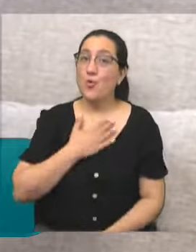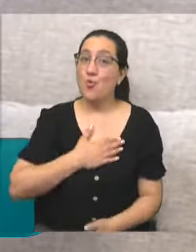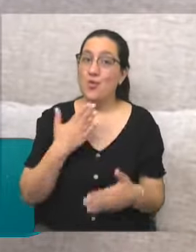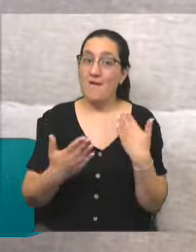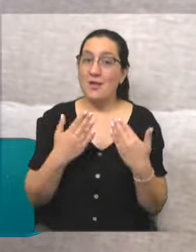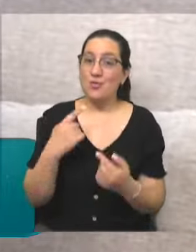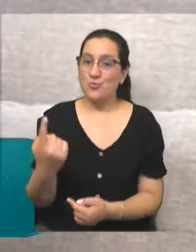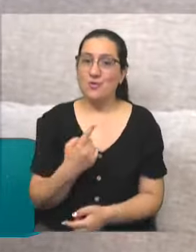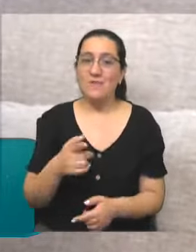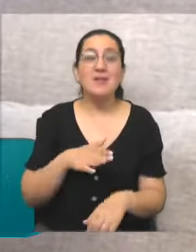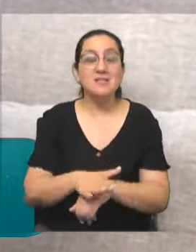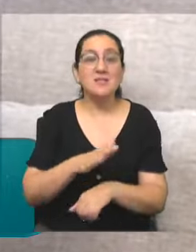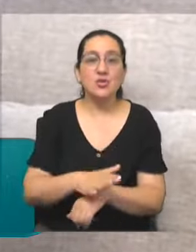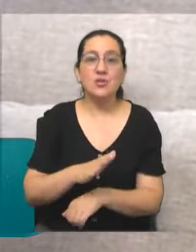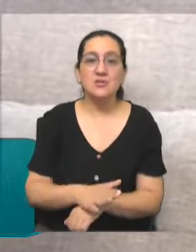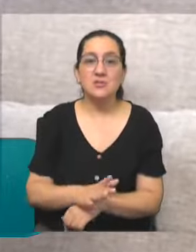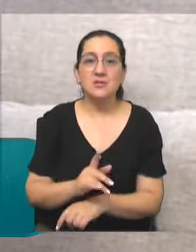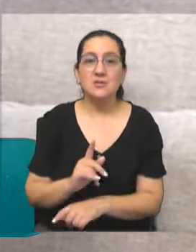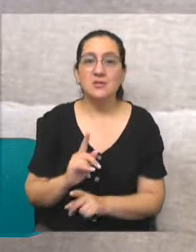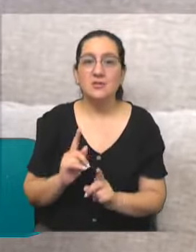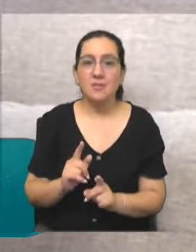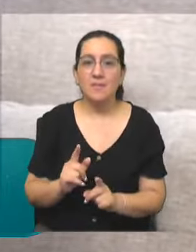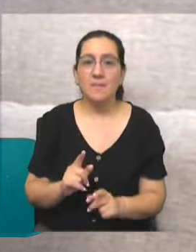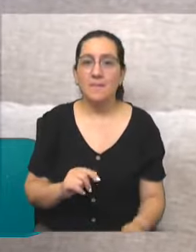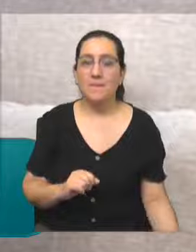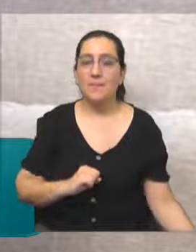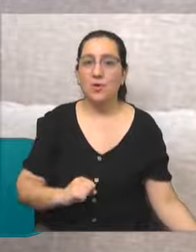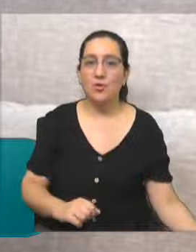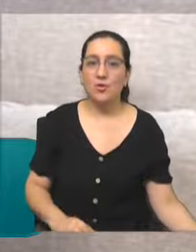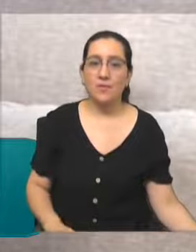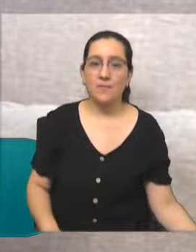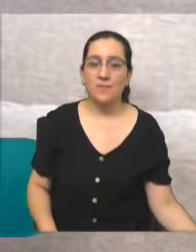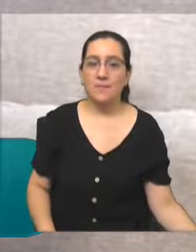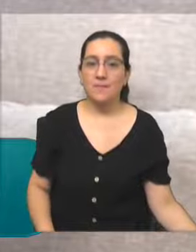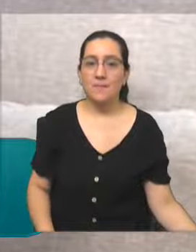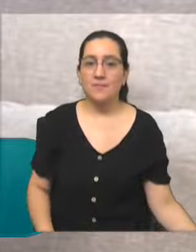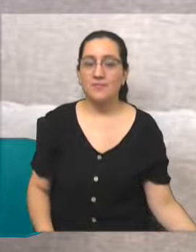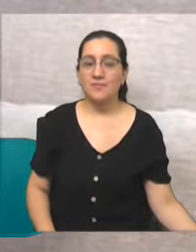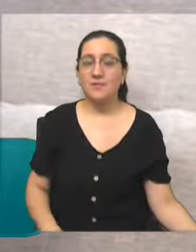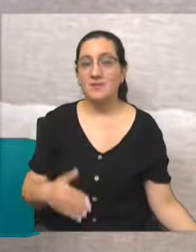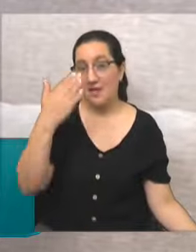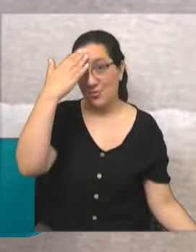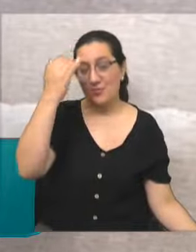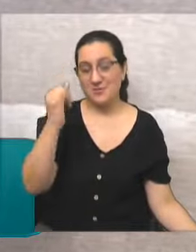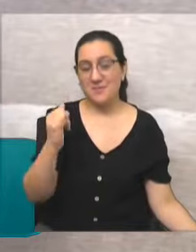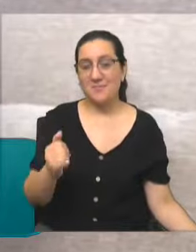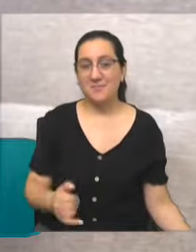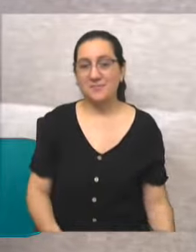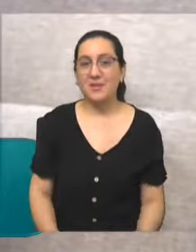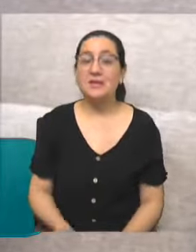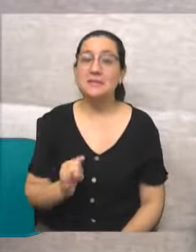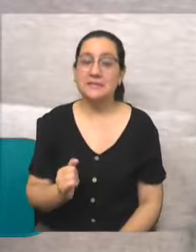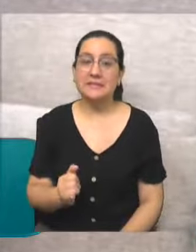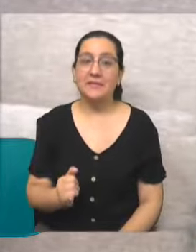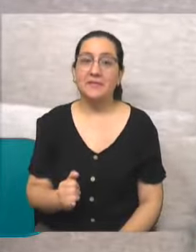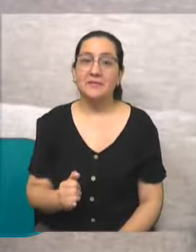un ratito. Felicitaciones por el gol también. Sí, sí, sí, bien, saludos a la familia de Defensor Universitario por el campeonato también. Sí, más que